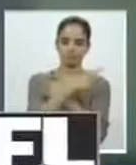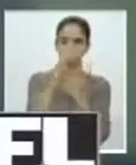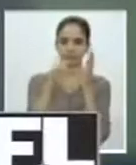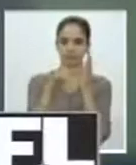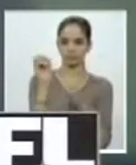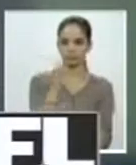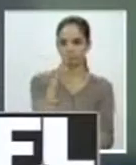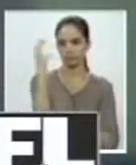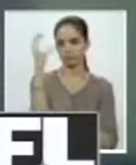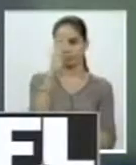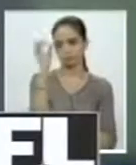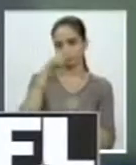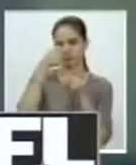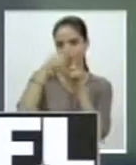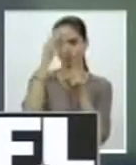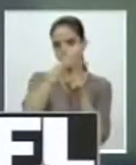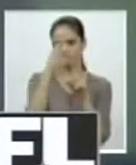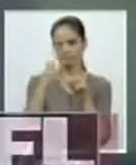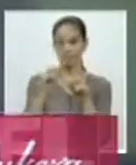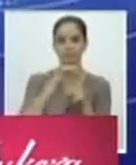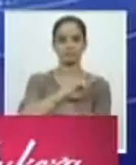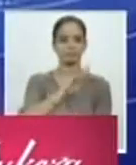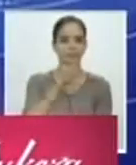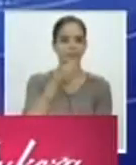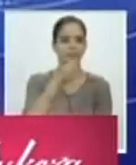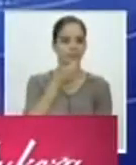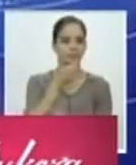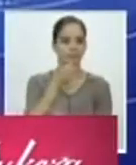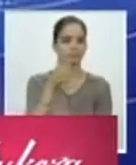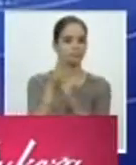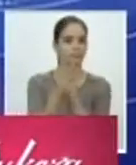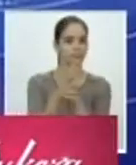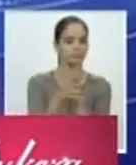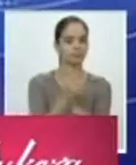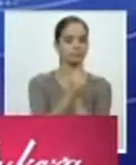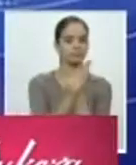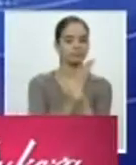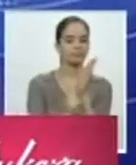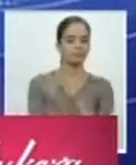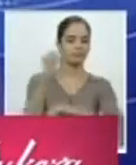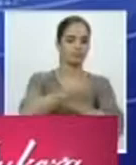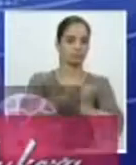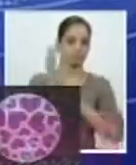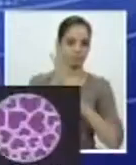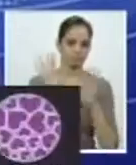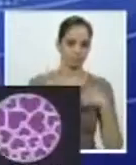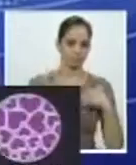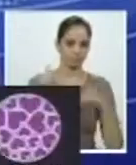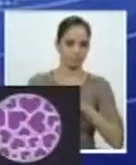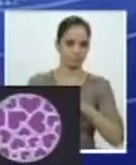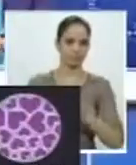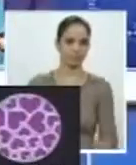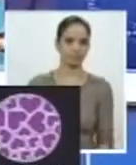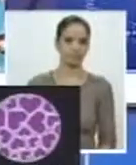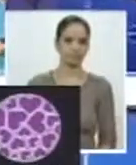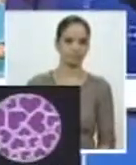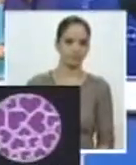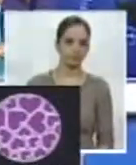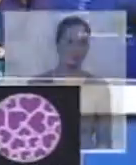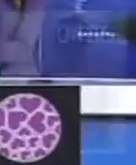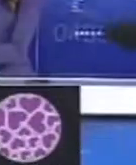colombiana aquí en Más Pacífico, donde la región es noticia. Quédese con toda la información de su canal regional Telepacífico. Feliz tarde para todos.